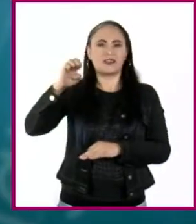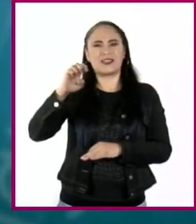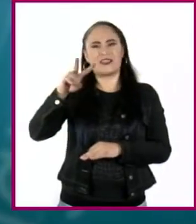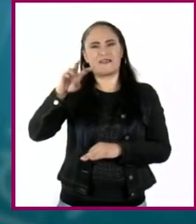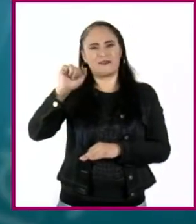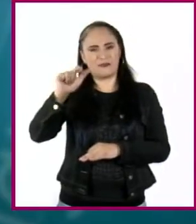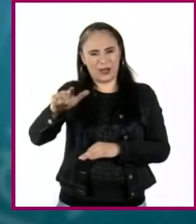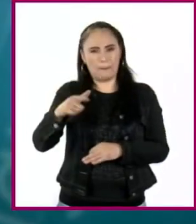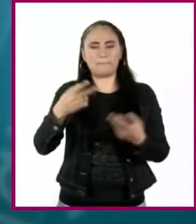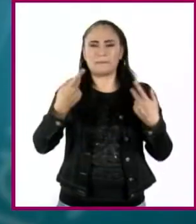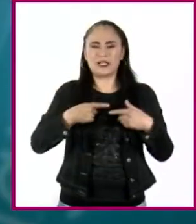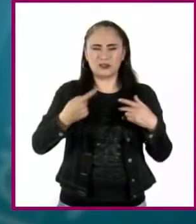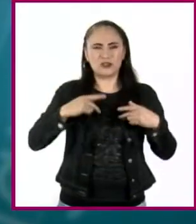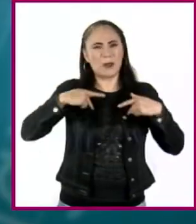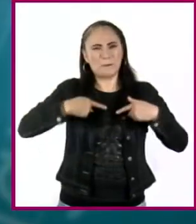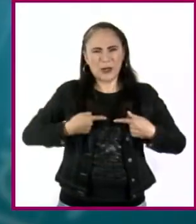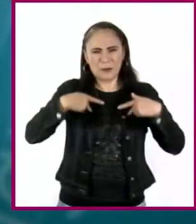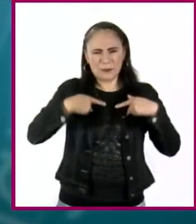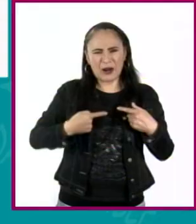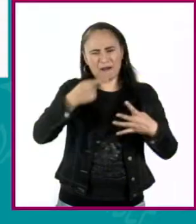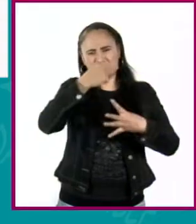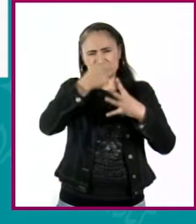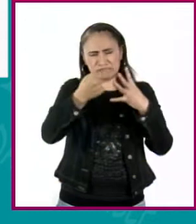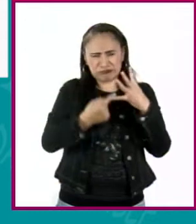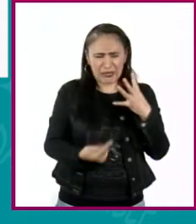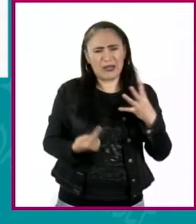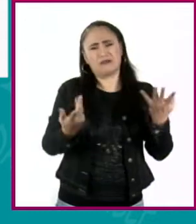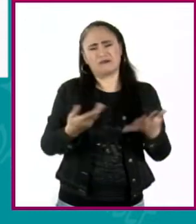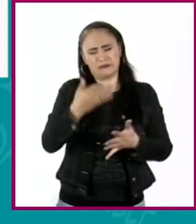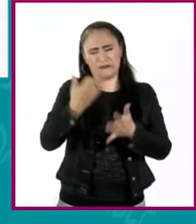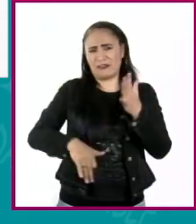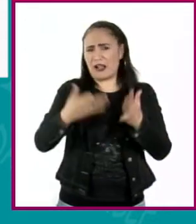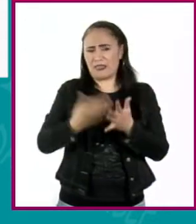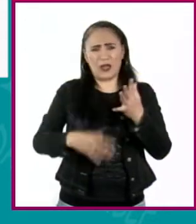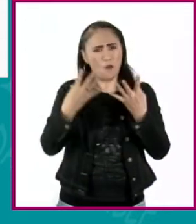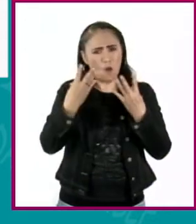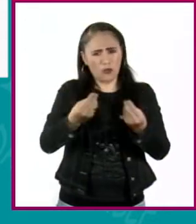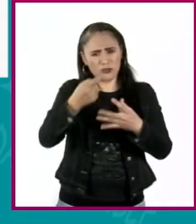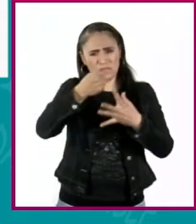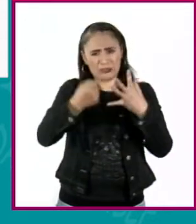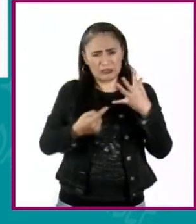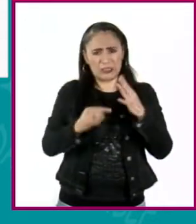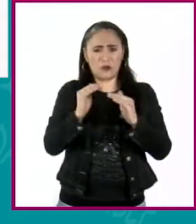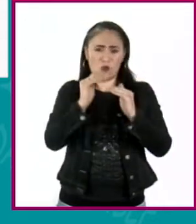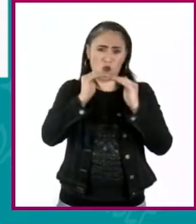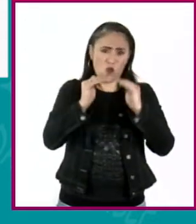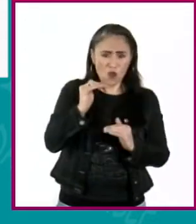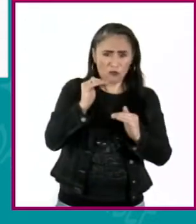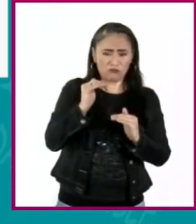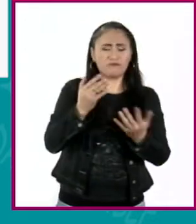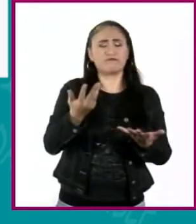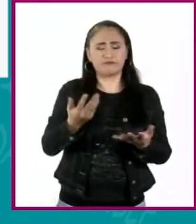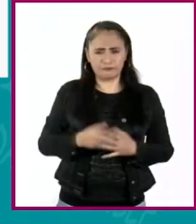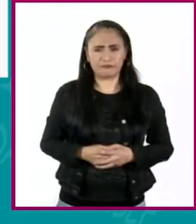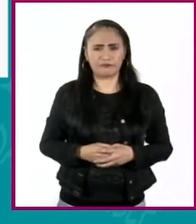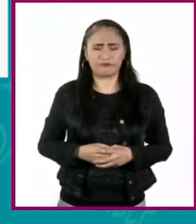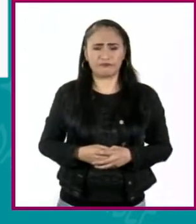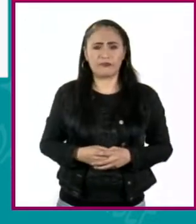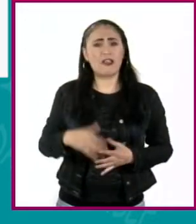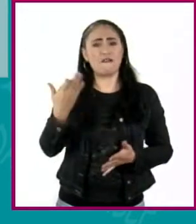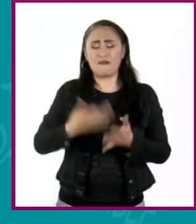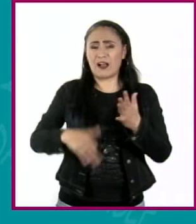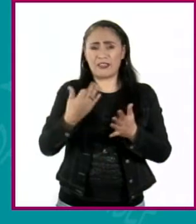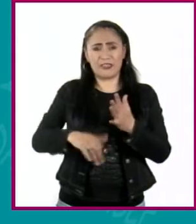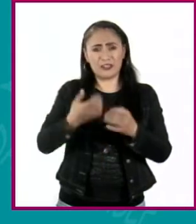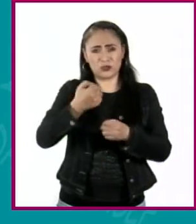vulnerables presentan una o más carencias sociales y su ingreso es igual o superior a la línea de pobreza por ingresos. Las carencias